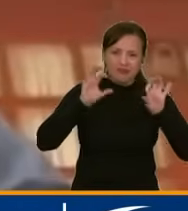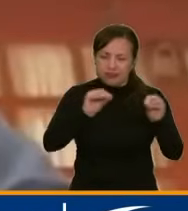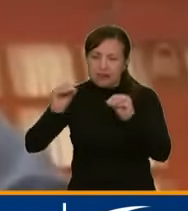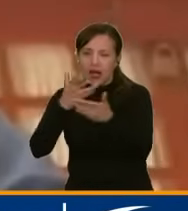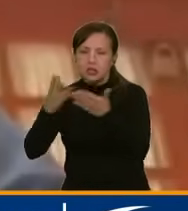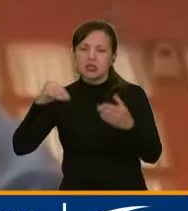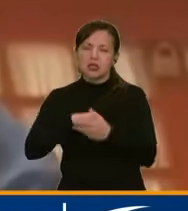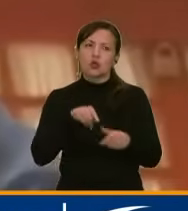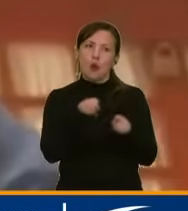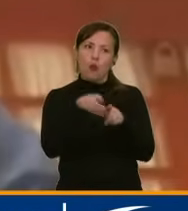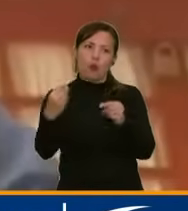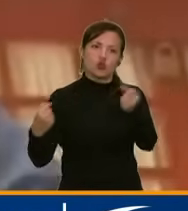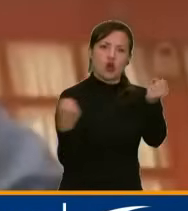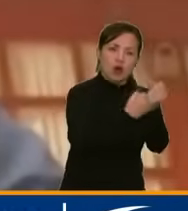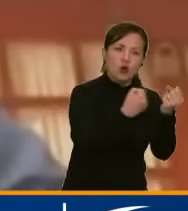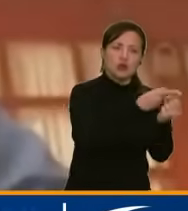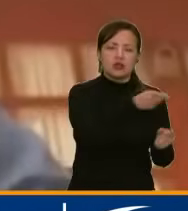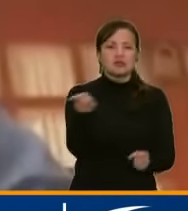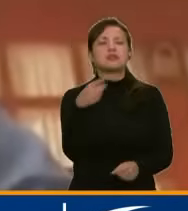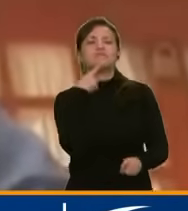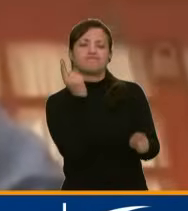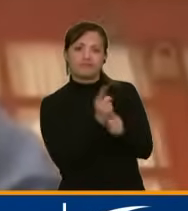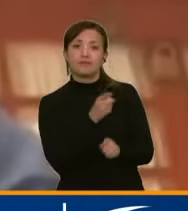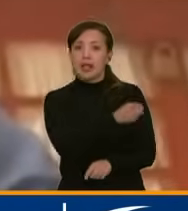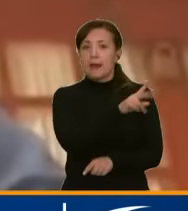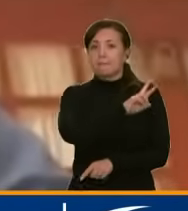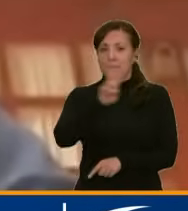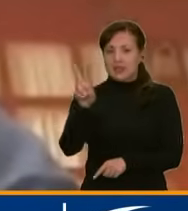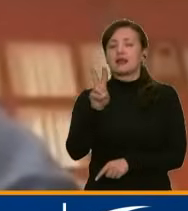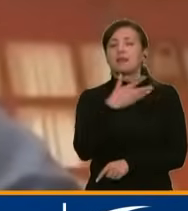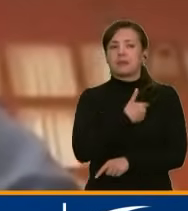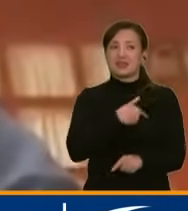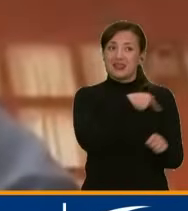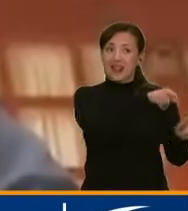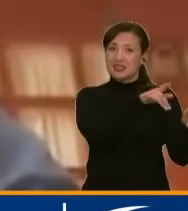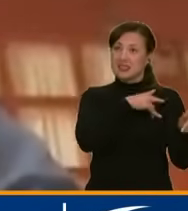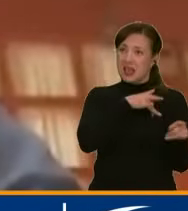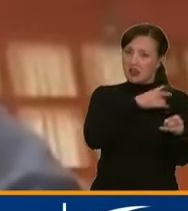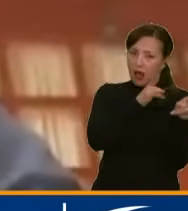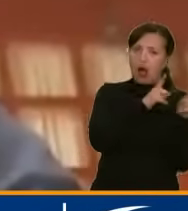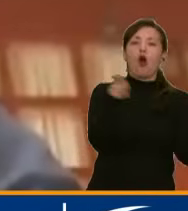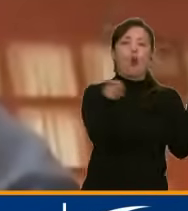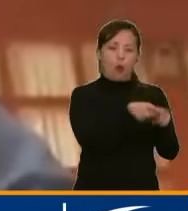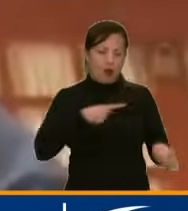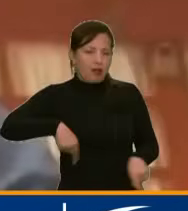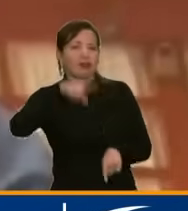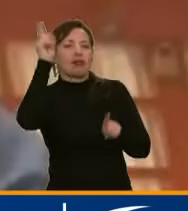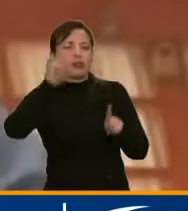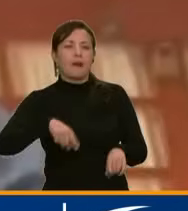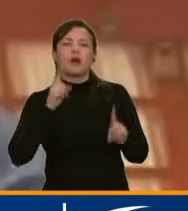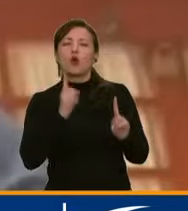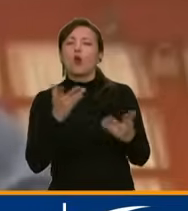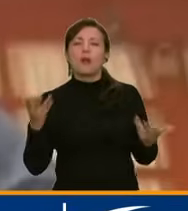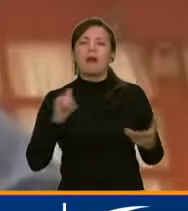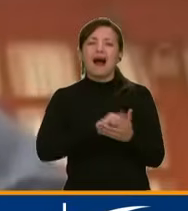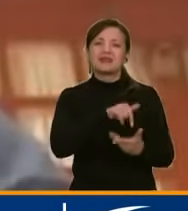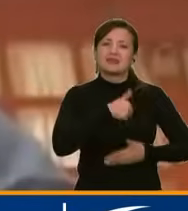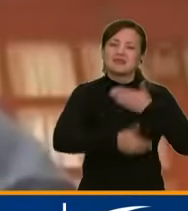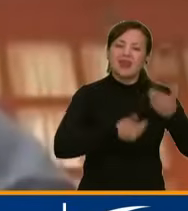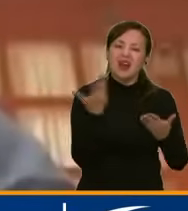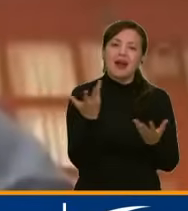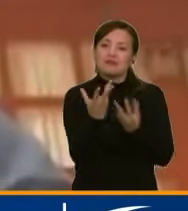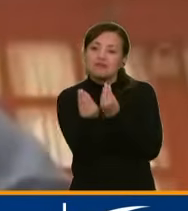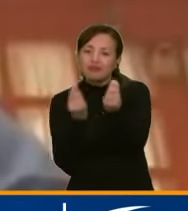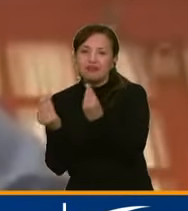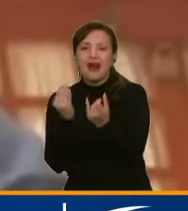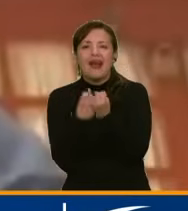preocupación compartida. La vicepresidenta es consciente de esto. De hecho, digamos que los móviles que dieron lugar a que los pueblos